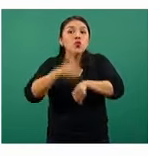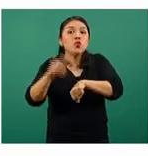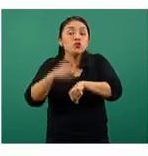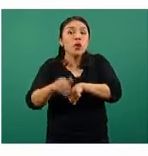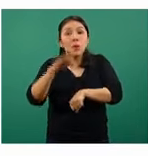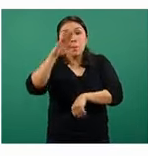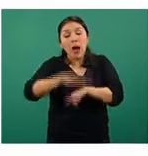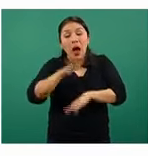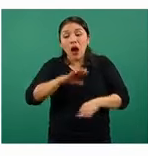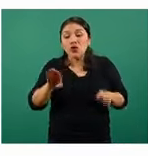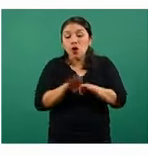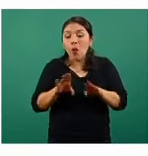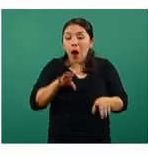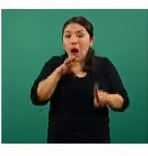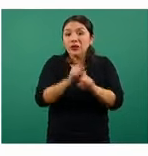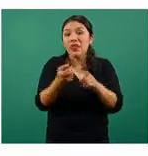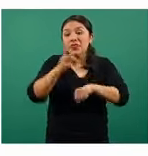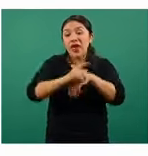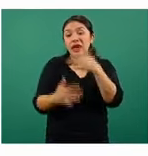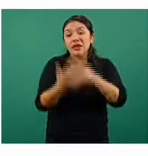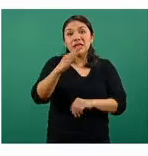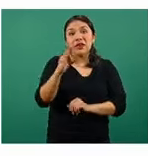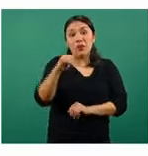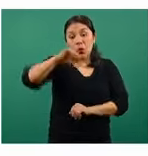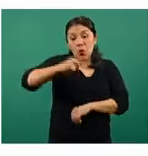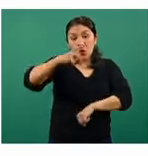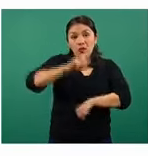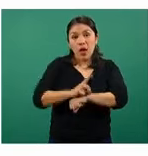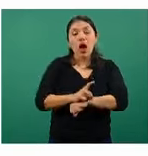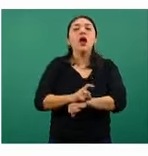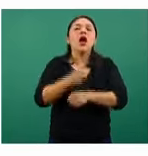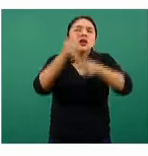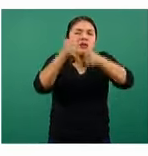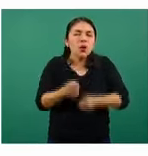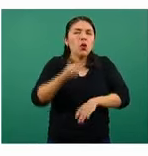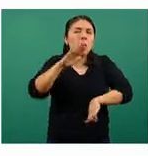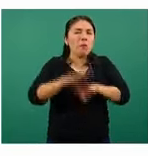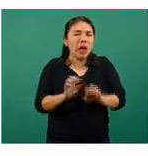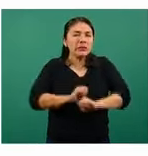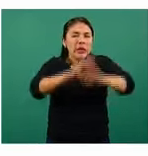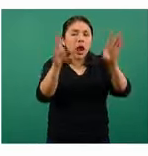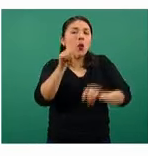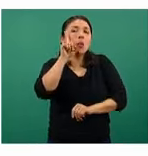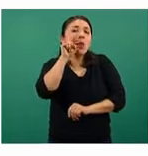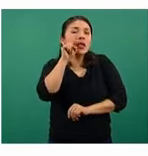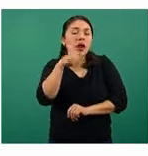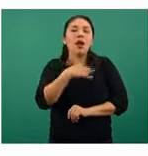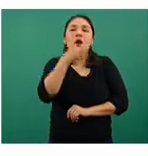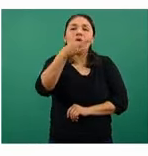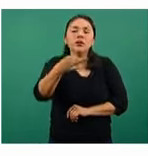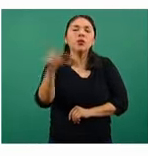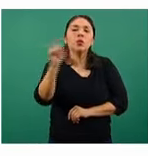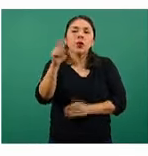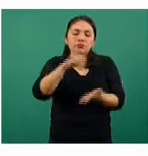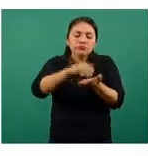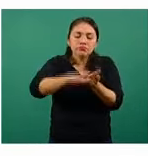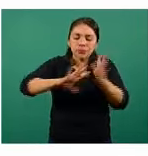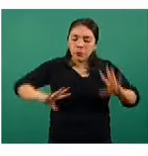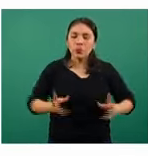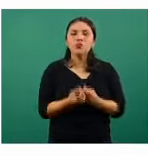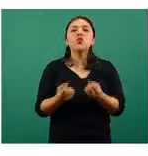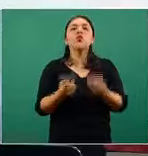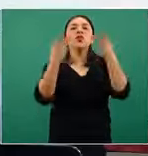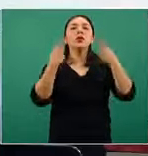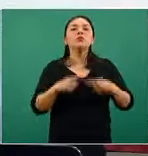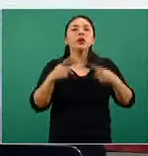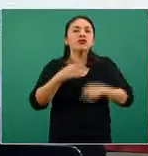o final para un 15 de febrero, es decir, para el día de hoy, lo tendremos de seguro el día de mañana cuando se actualicen